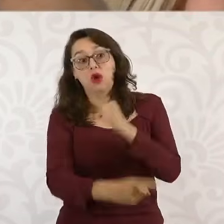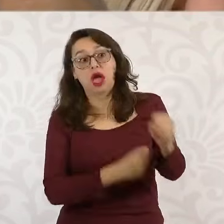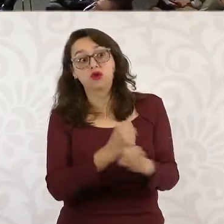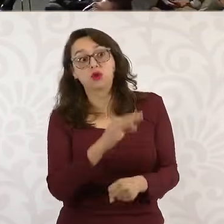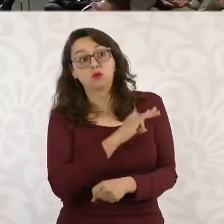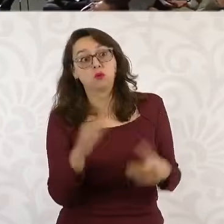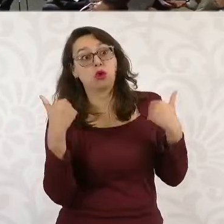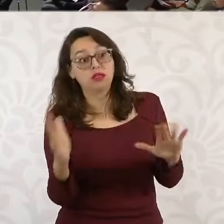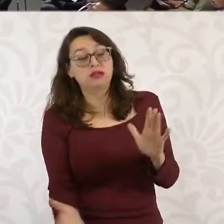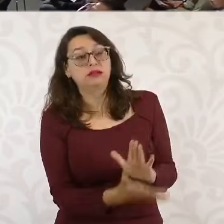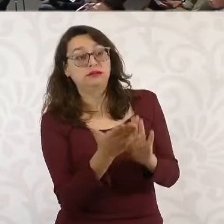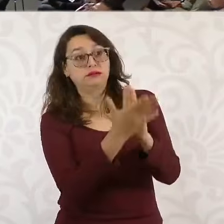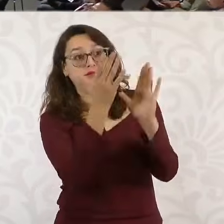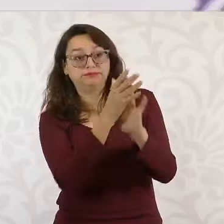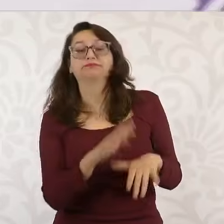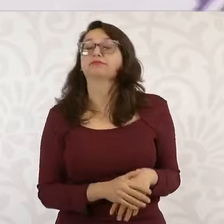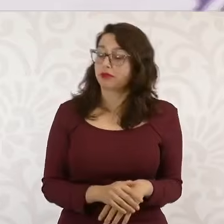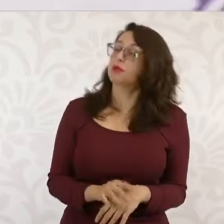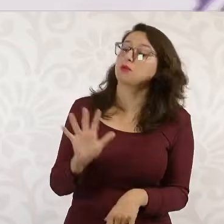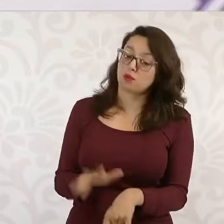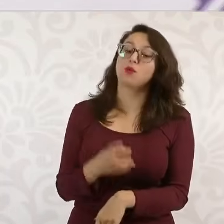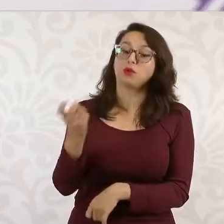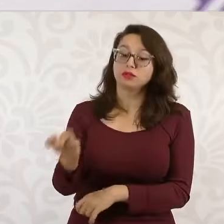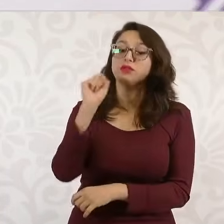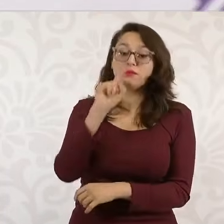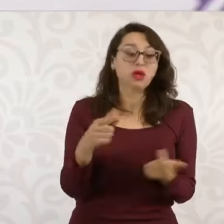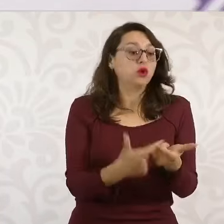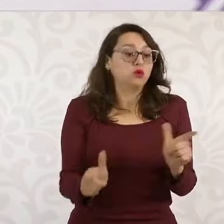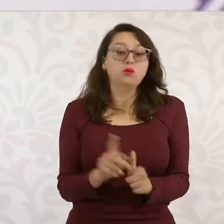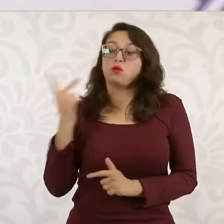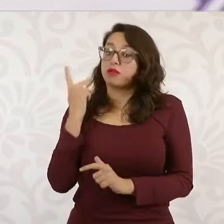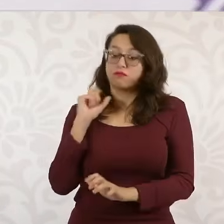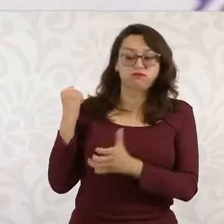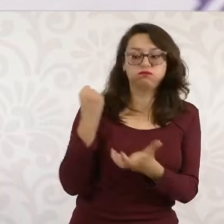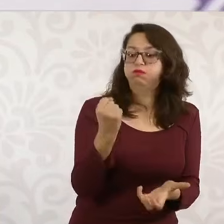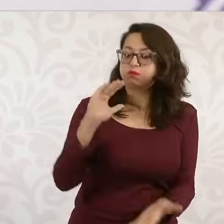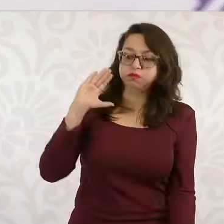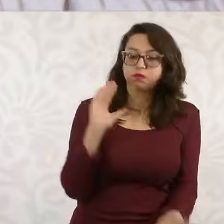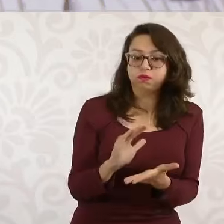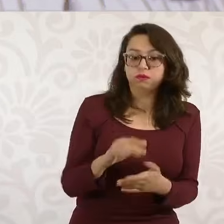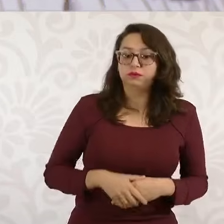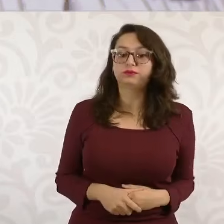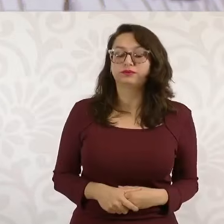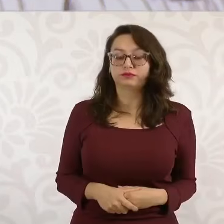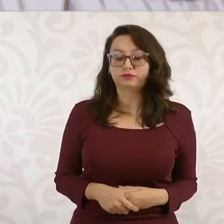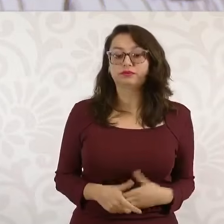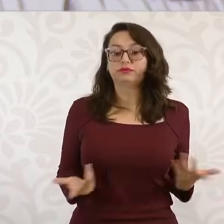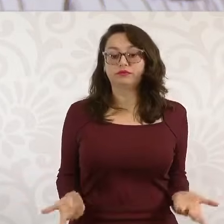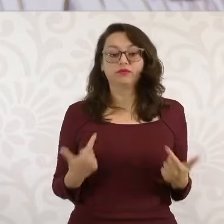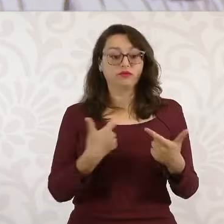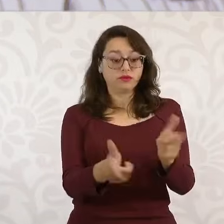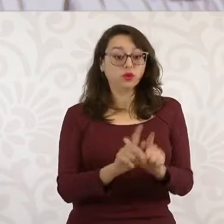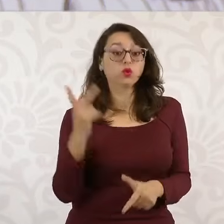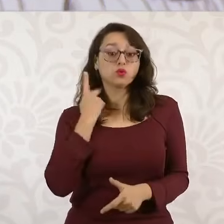política. es que se reduzca el monto de apoyo que reciben los partidos políticos. Eso sí, o sea, reducción de lo que reciben los